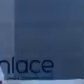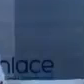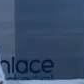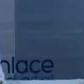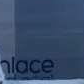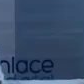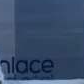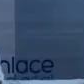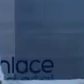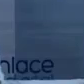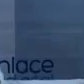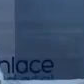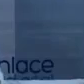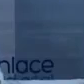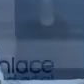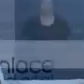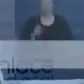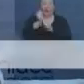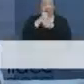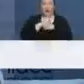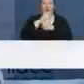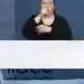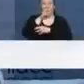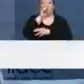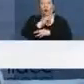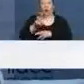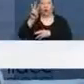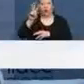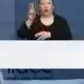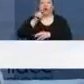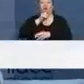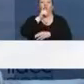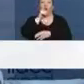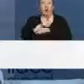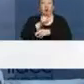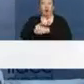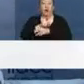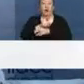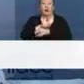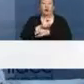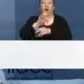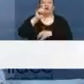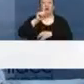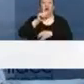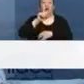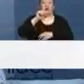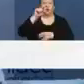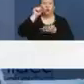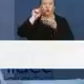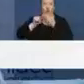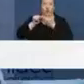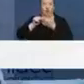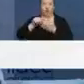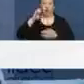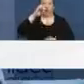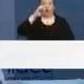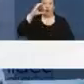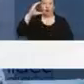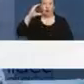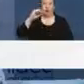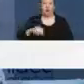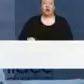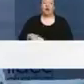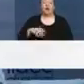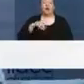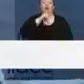dicen hemos creado la página la verdad vencer a punto ese sí la verdad vencer